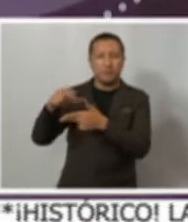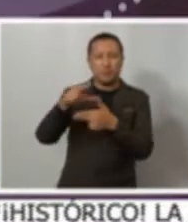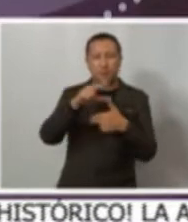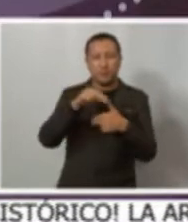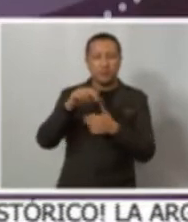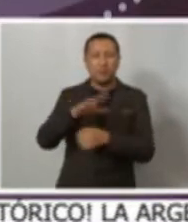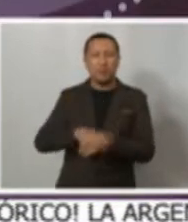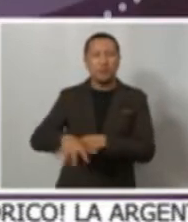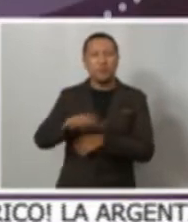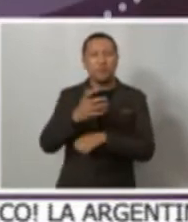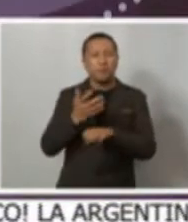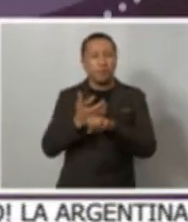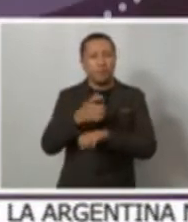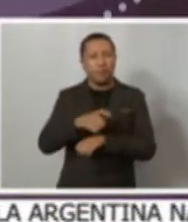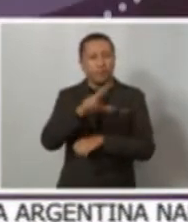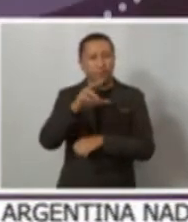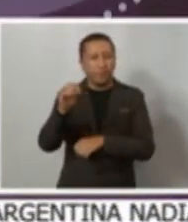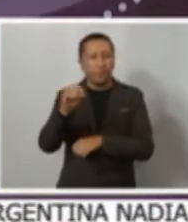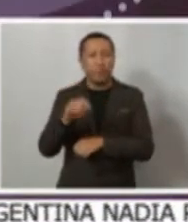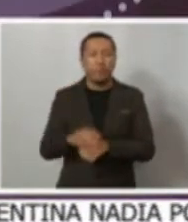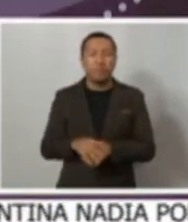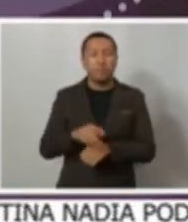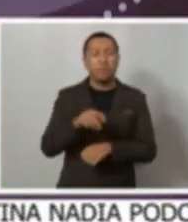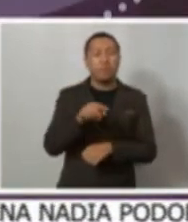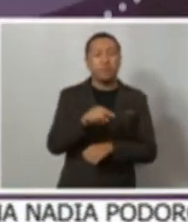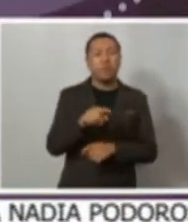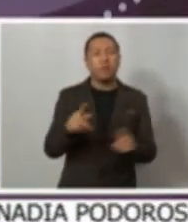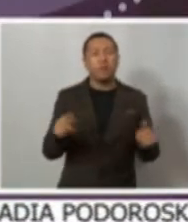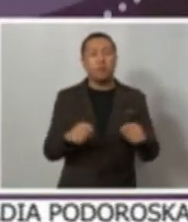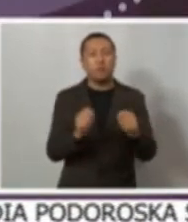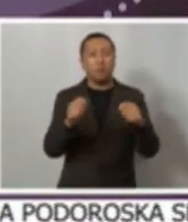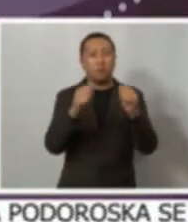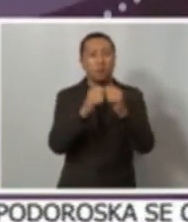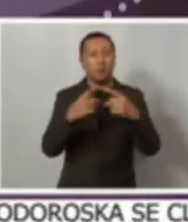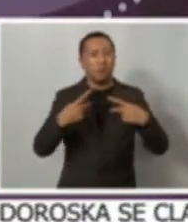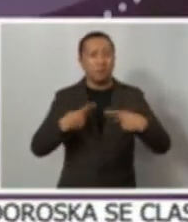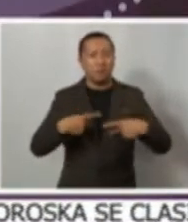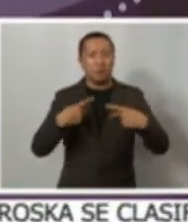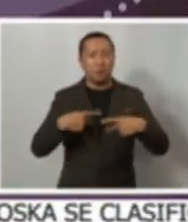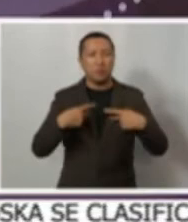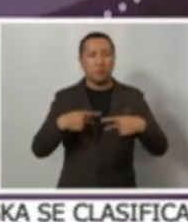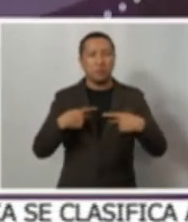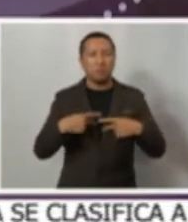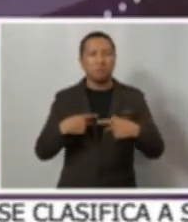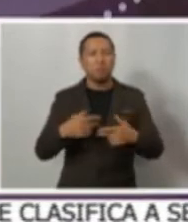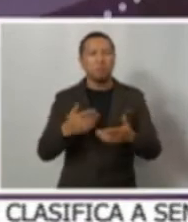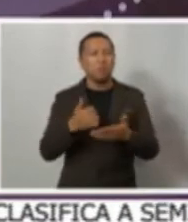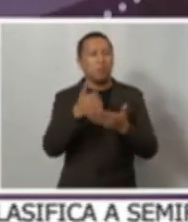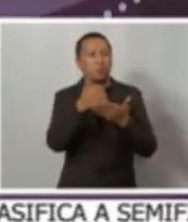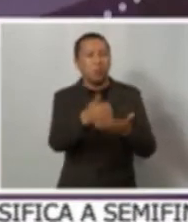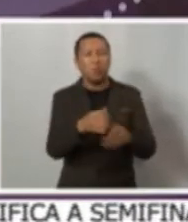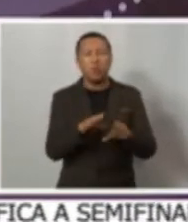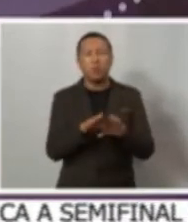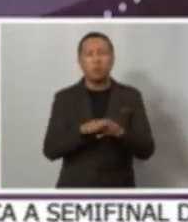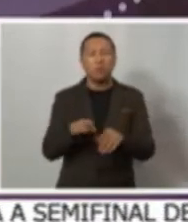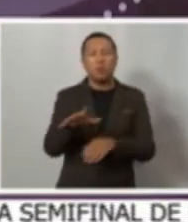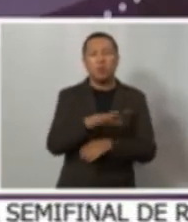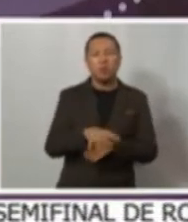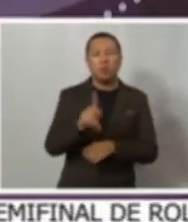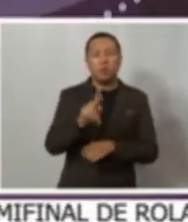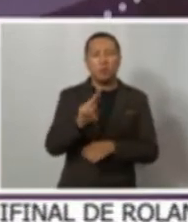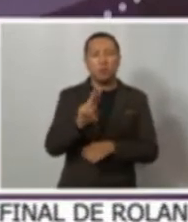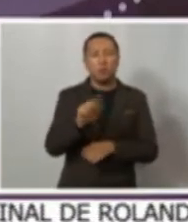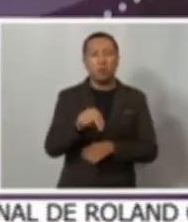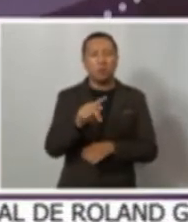costas quintanarroenses, pues el Ayuntamiento de Tulum evacuó a los habitantes de Punta Allen y a unos 1,000 turistas que se encontraban en la zona